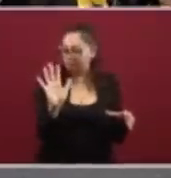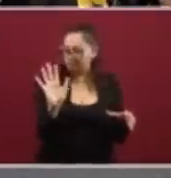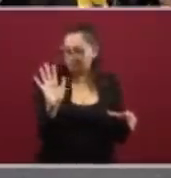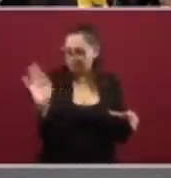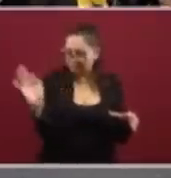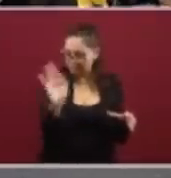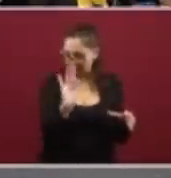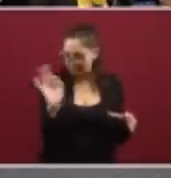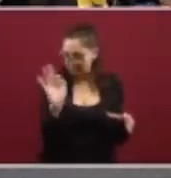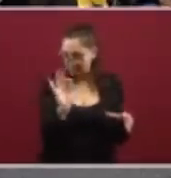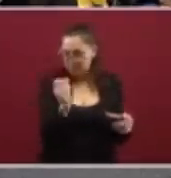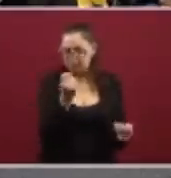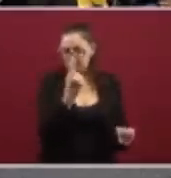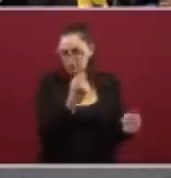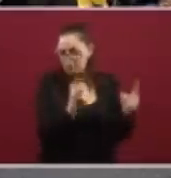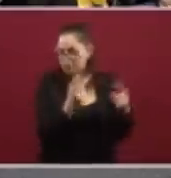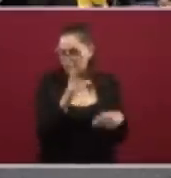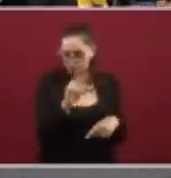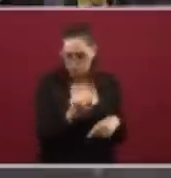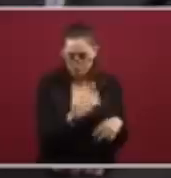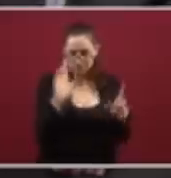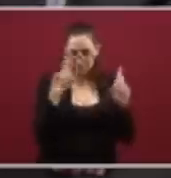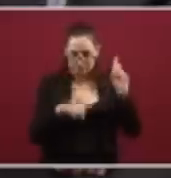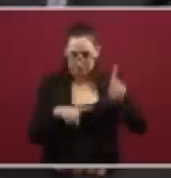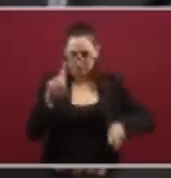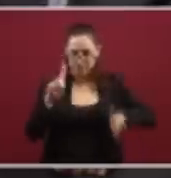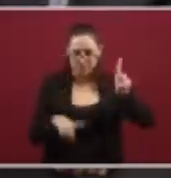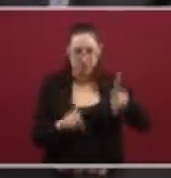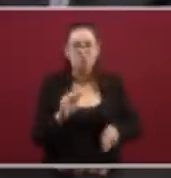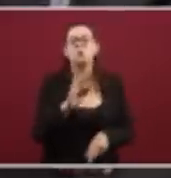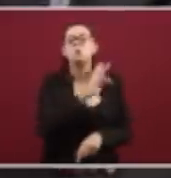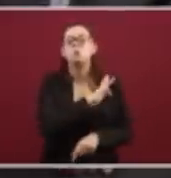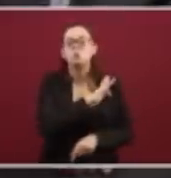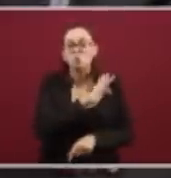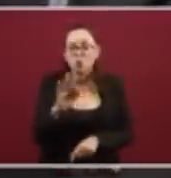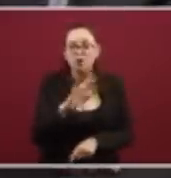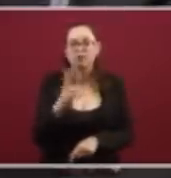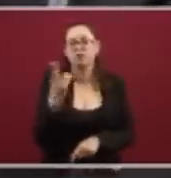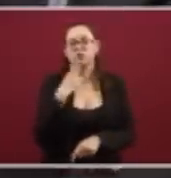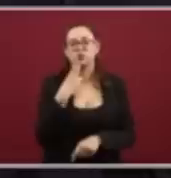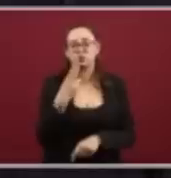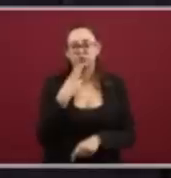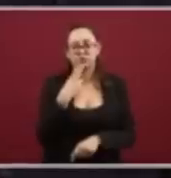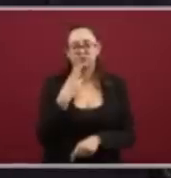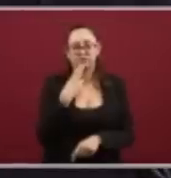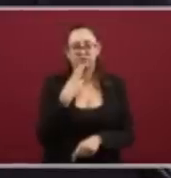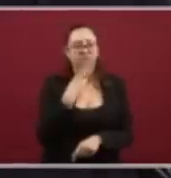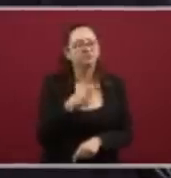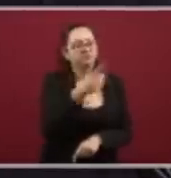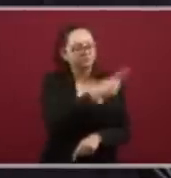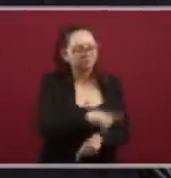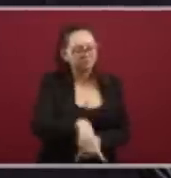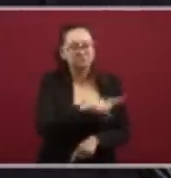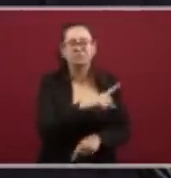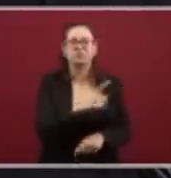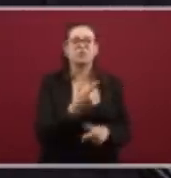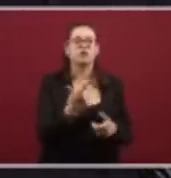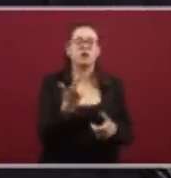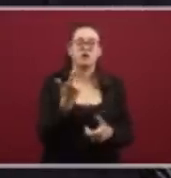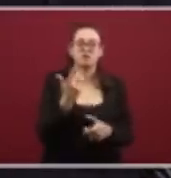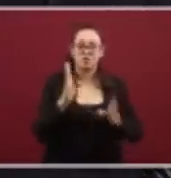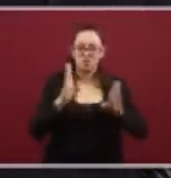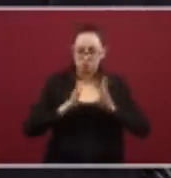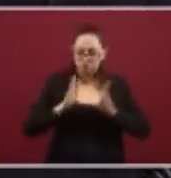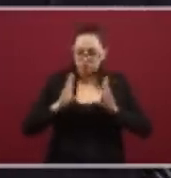profesionalismo con sus instalaciones con la disciplina y